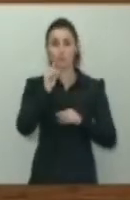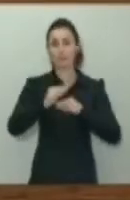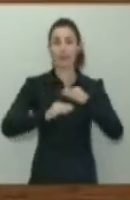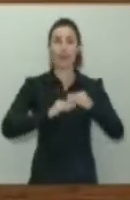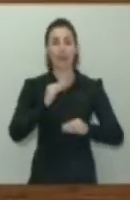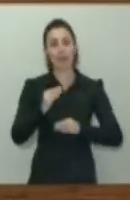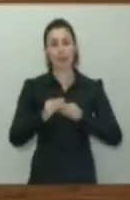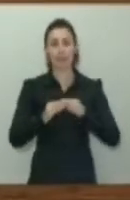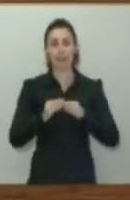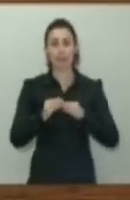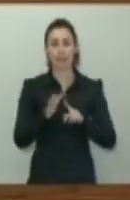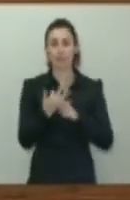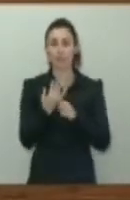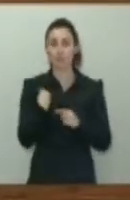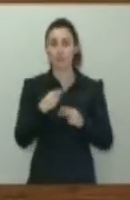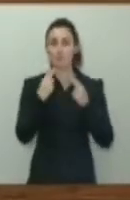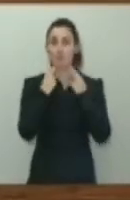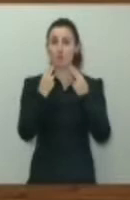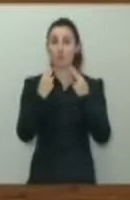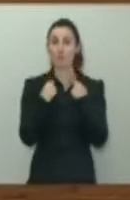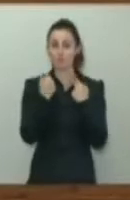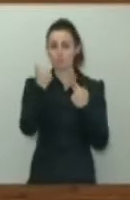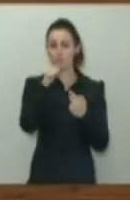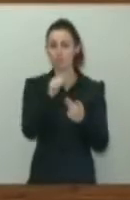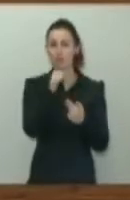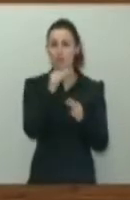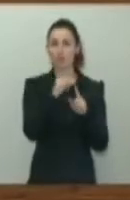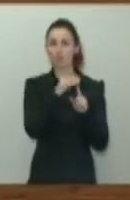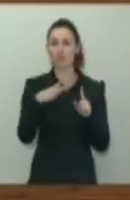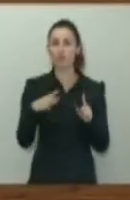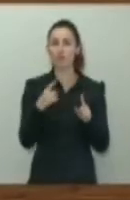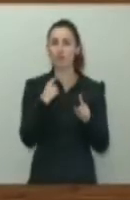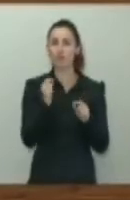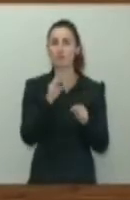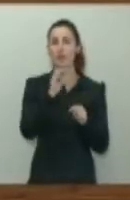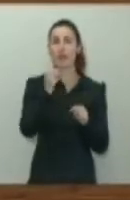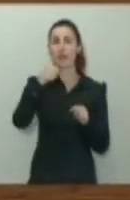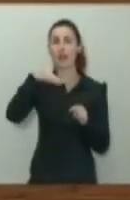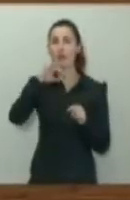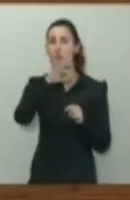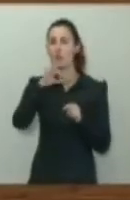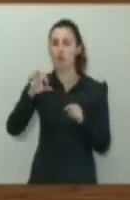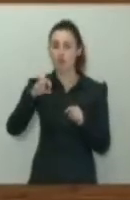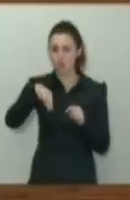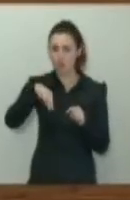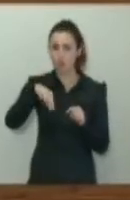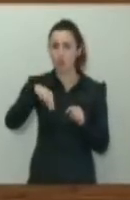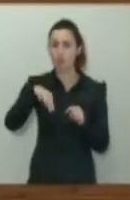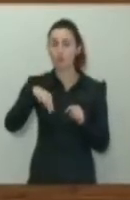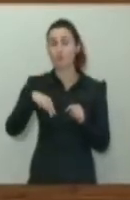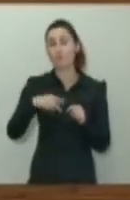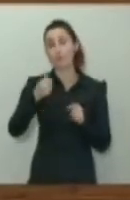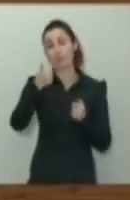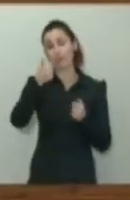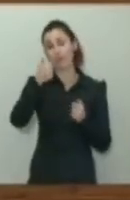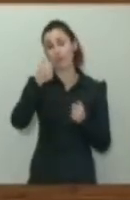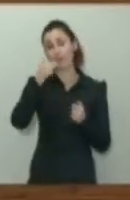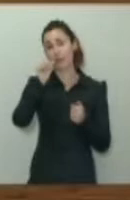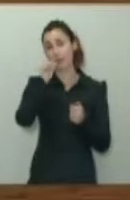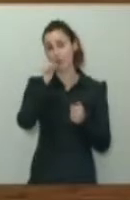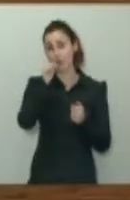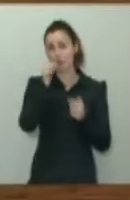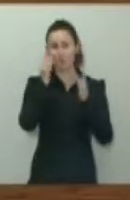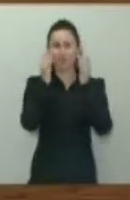decía ahora el diputado del Grupo Foro Asturias, el establecido para el canon de saneamiento, cuya desaparición se postula